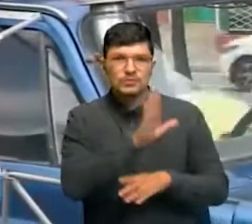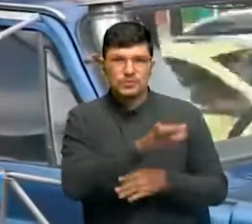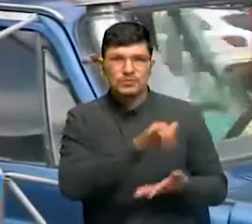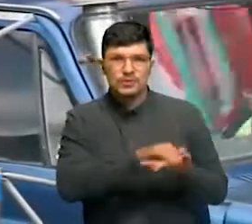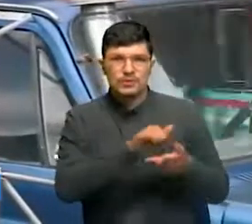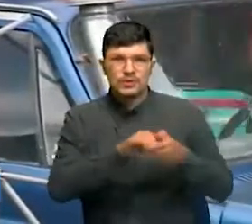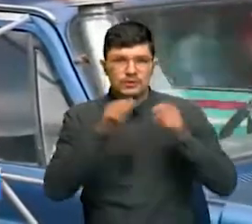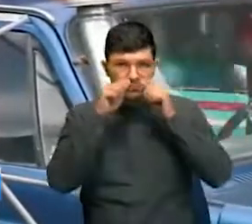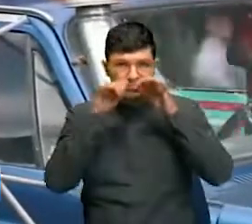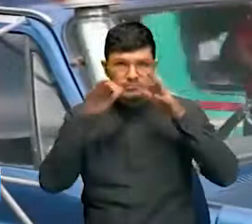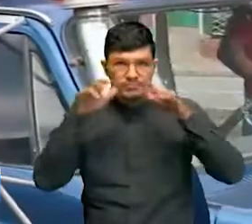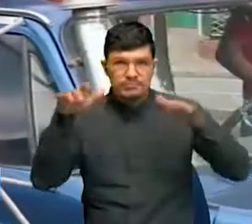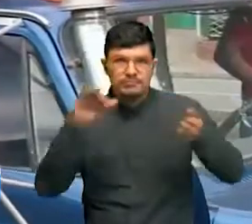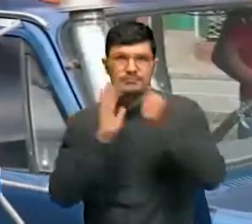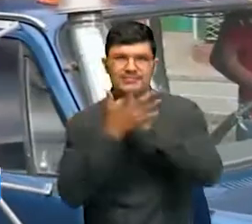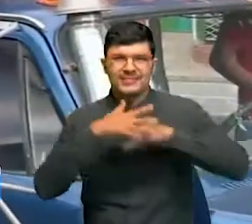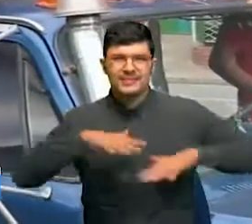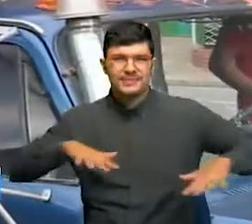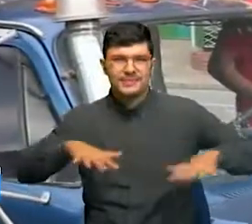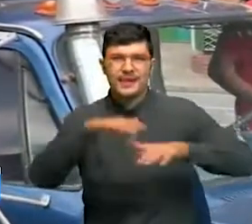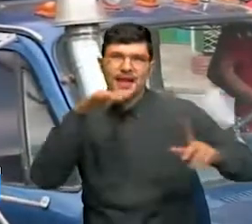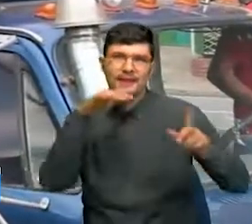exposiciones de tipo ambiental.